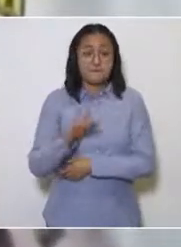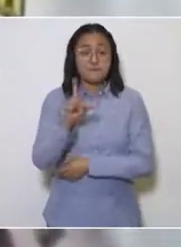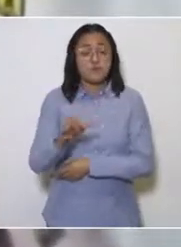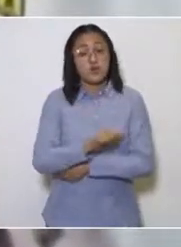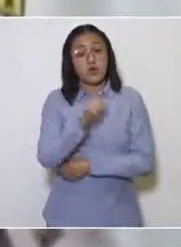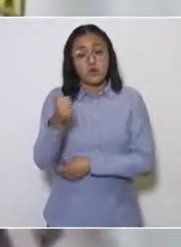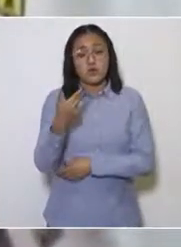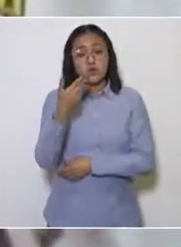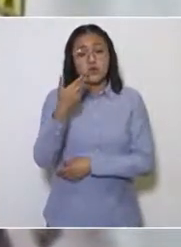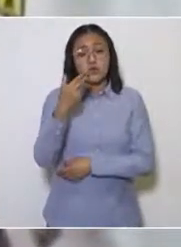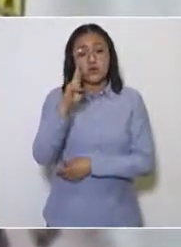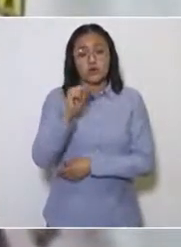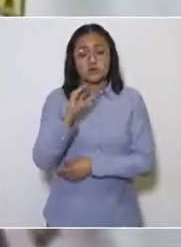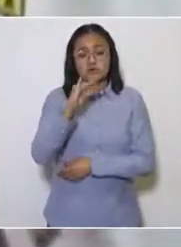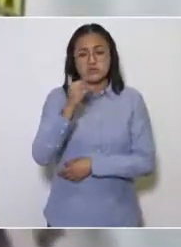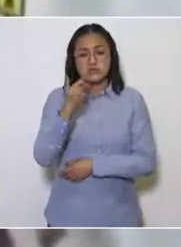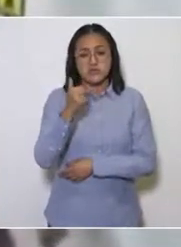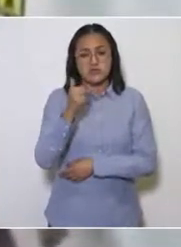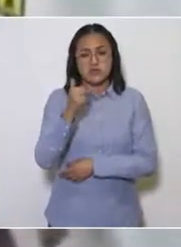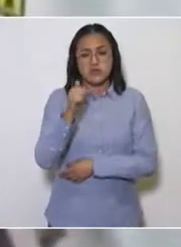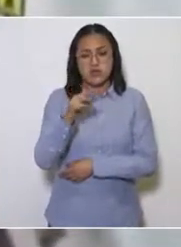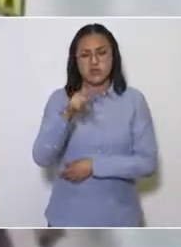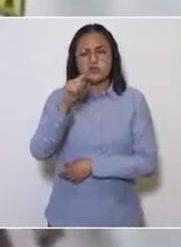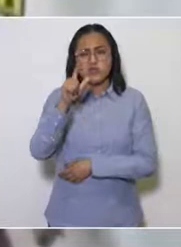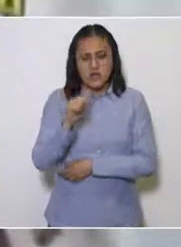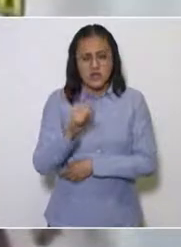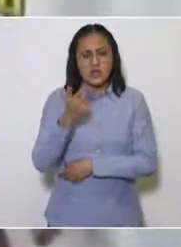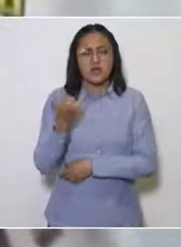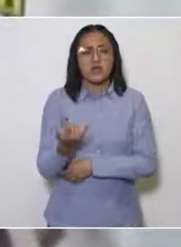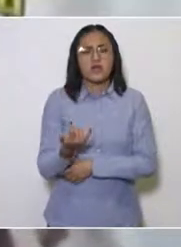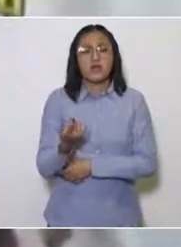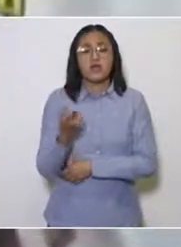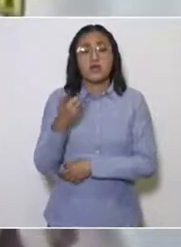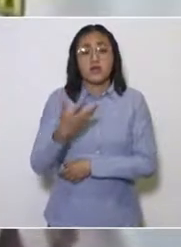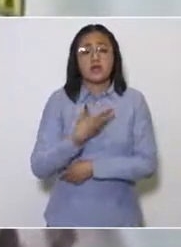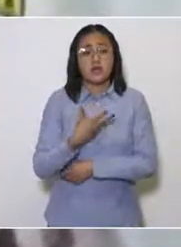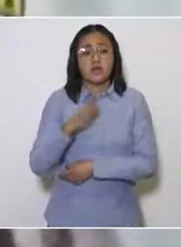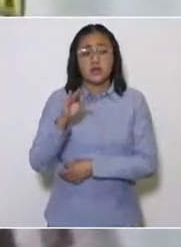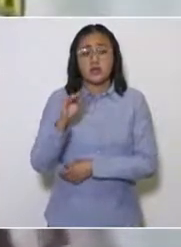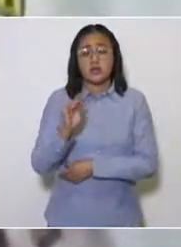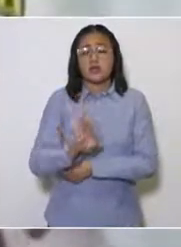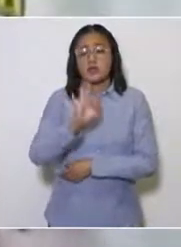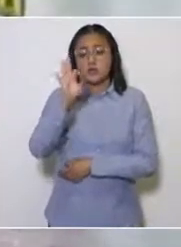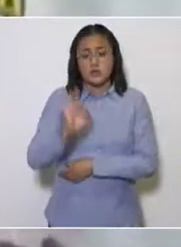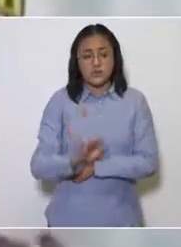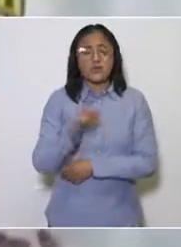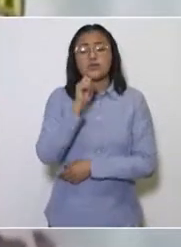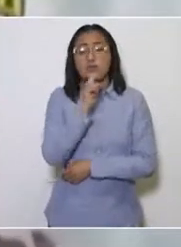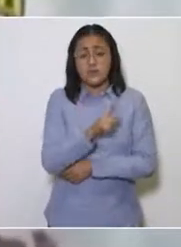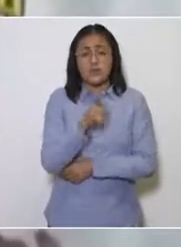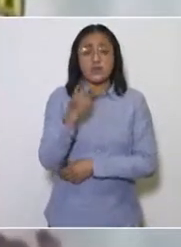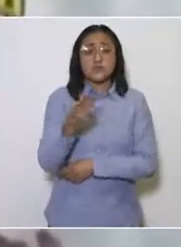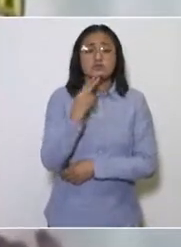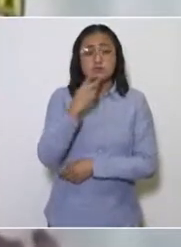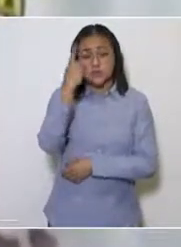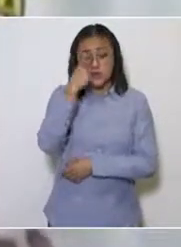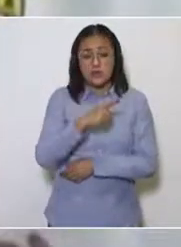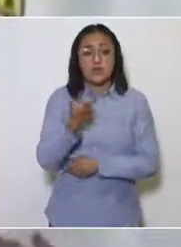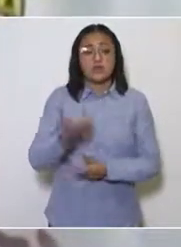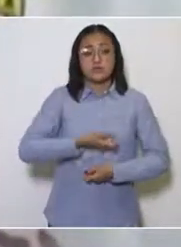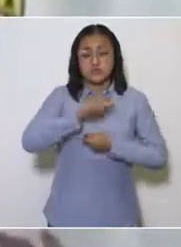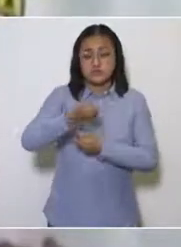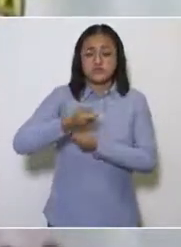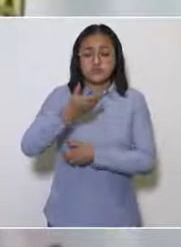de Huauchinantla en Tlatlauquitepec está al 90%, también su uso es para